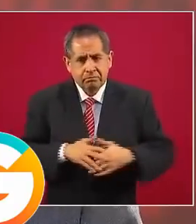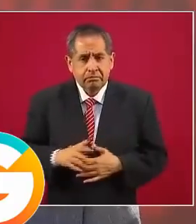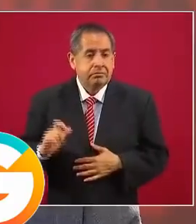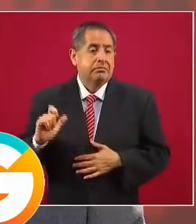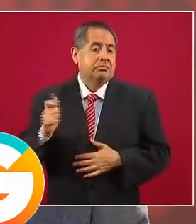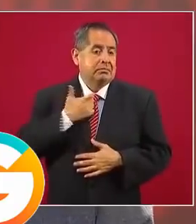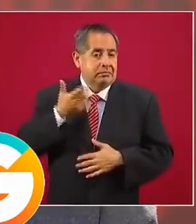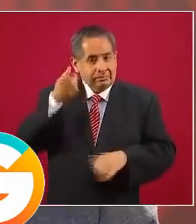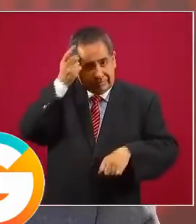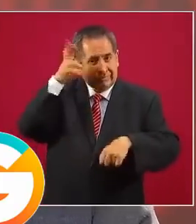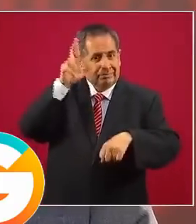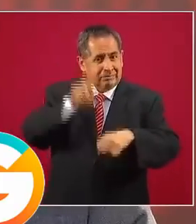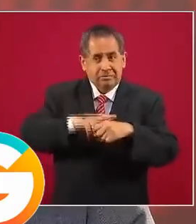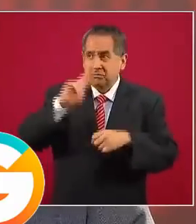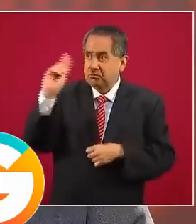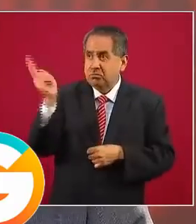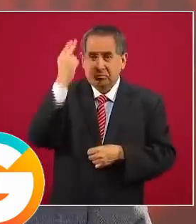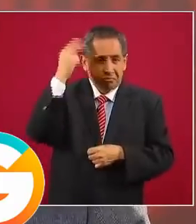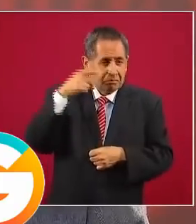exrectores